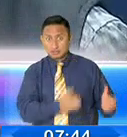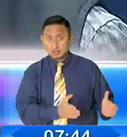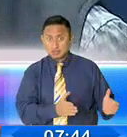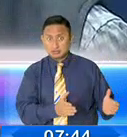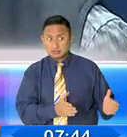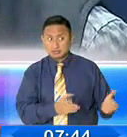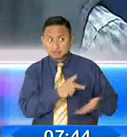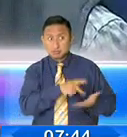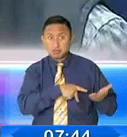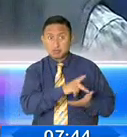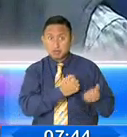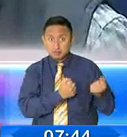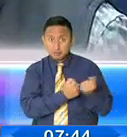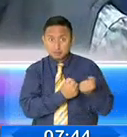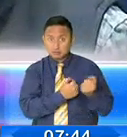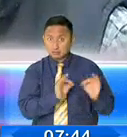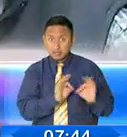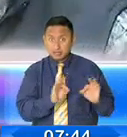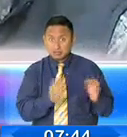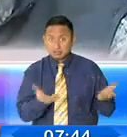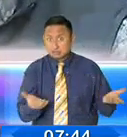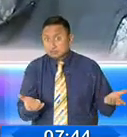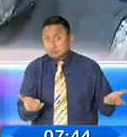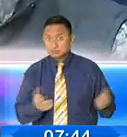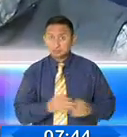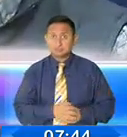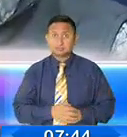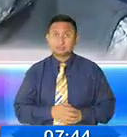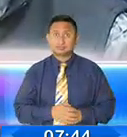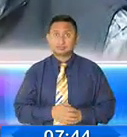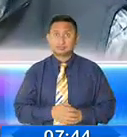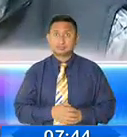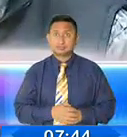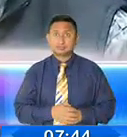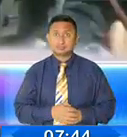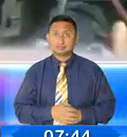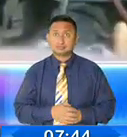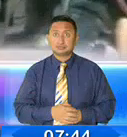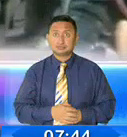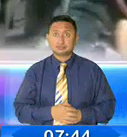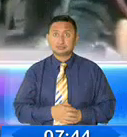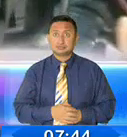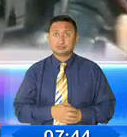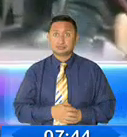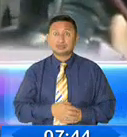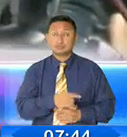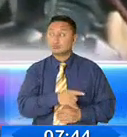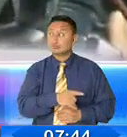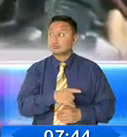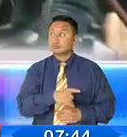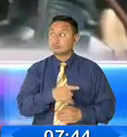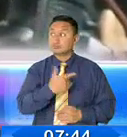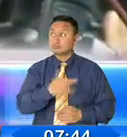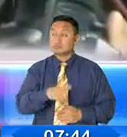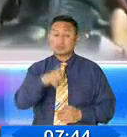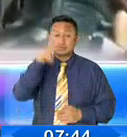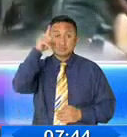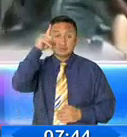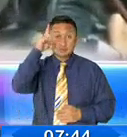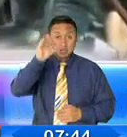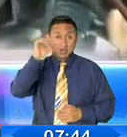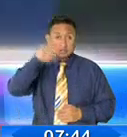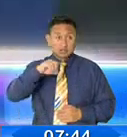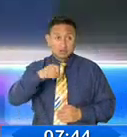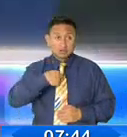no contribuye a las arcas fiscales. Lasso dice que no llega a Carondelet con ninguna lista para perseguir a